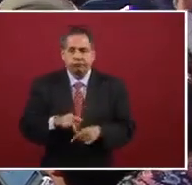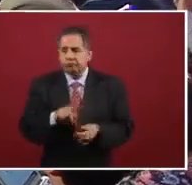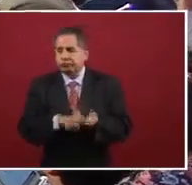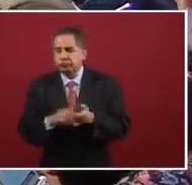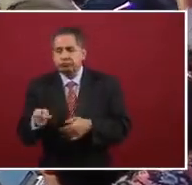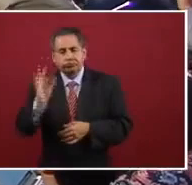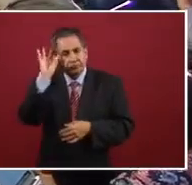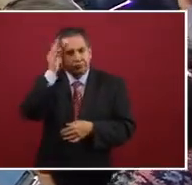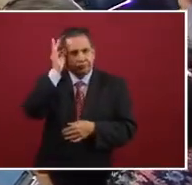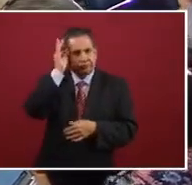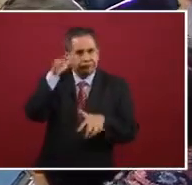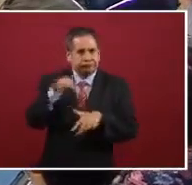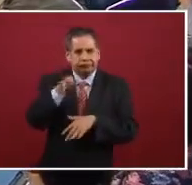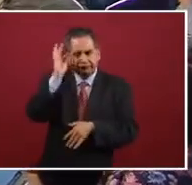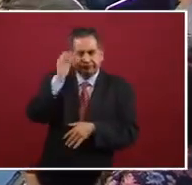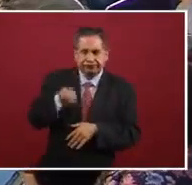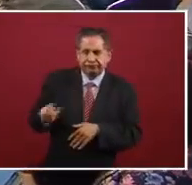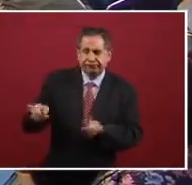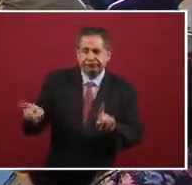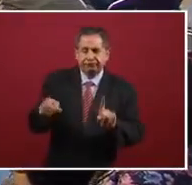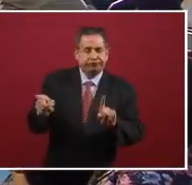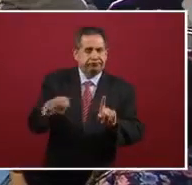achichincles,